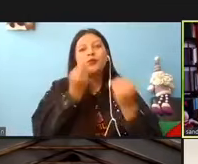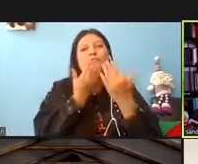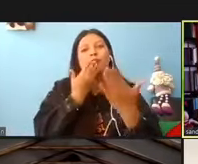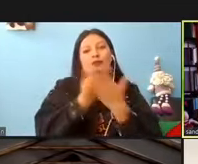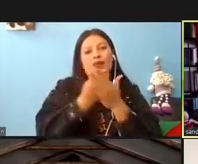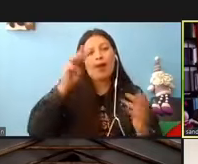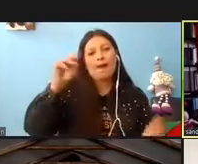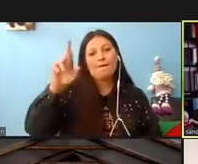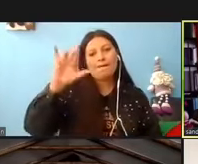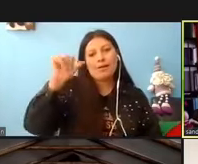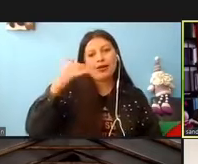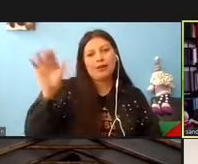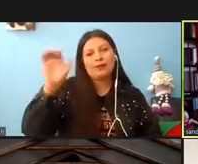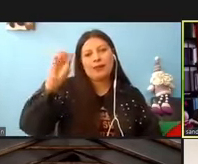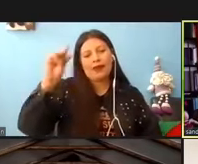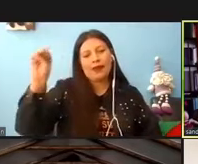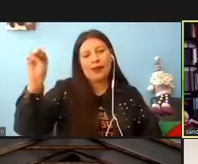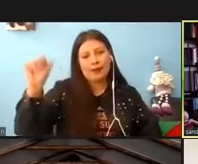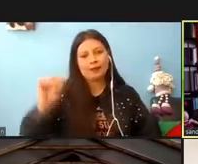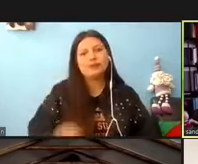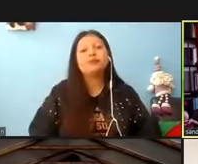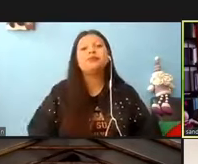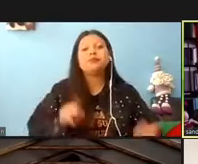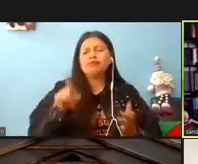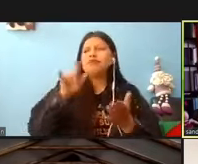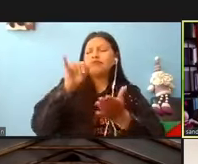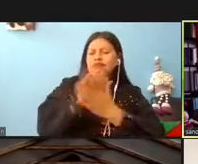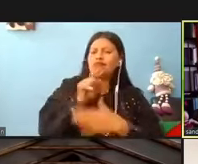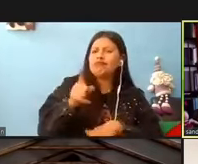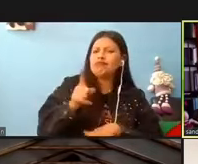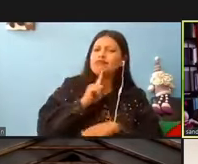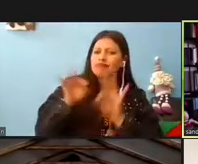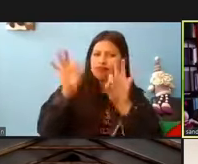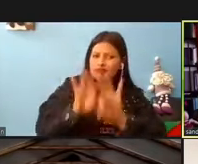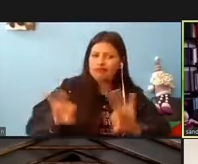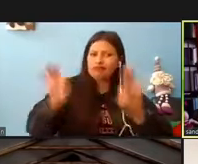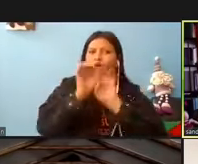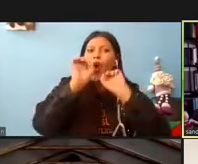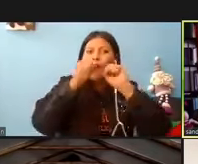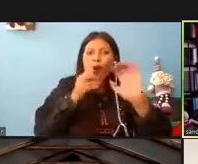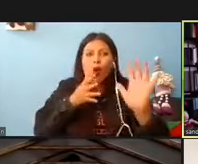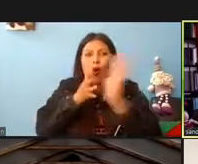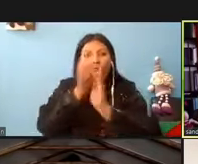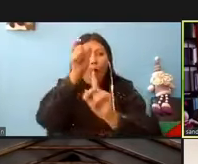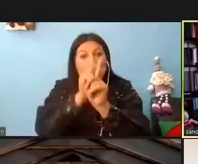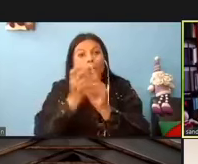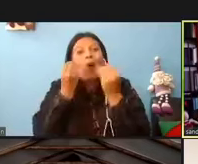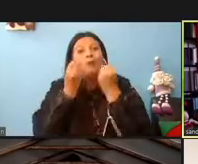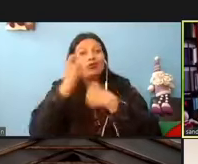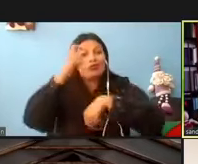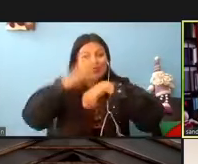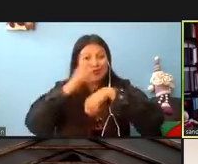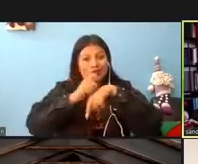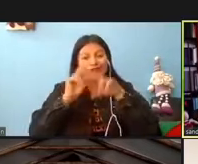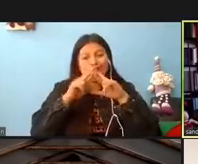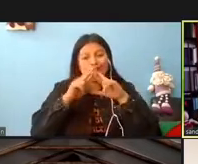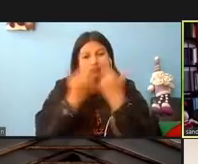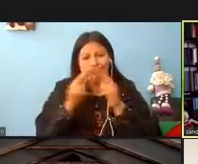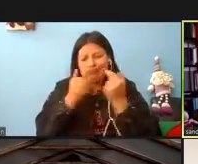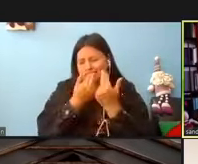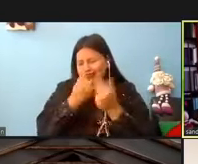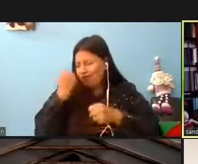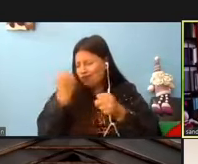Emma. Y pues bueno, lo que dices también es importante, porque le podemos contar a la gente que llevamos mucho tiempo reuniéndonos,